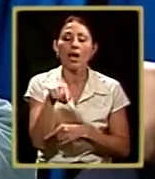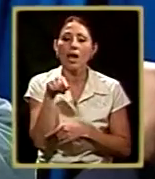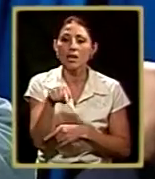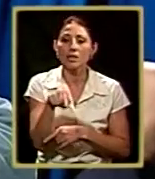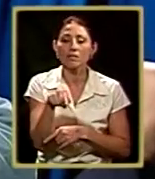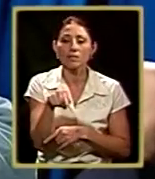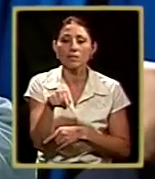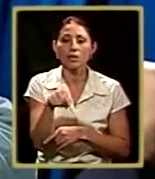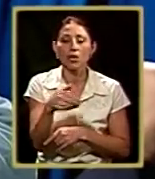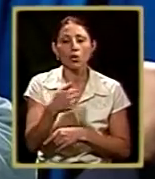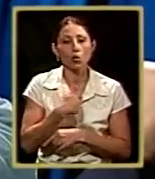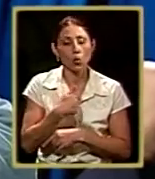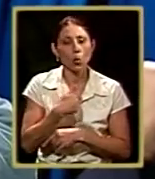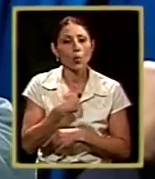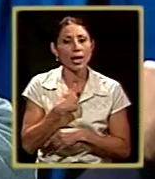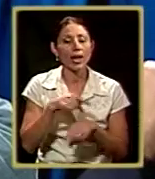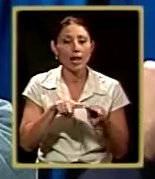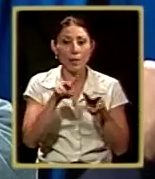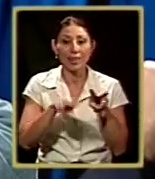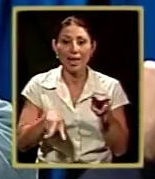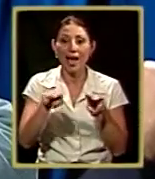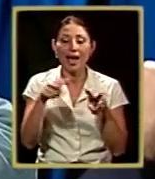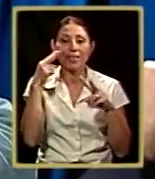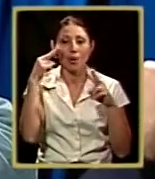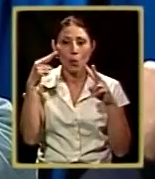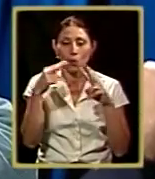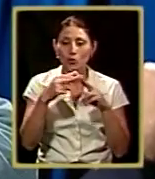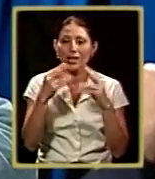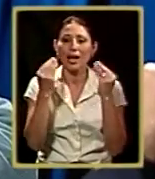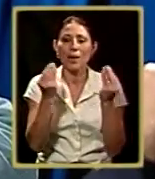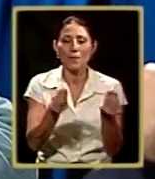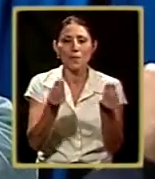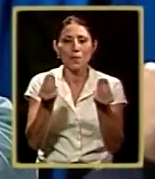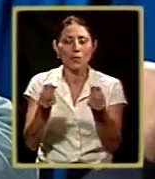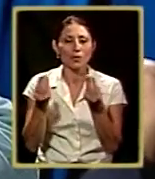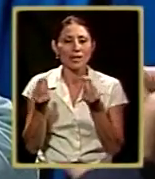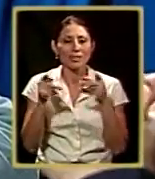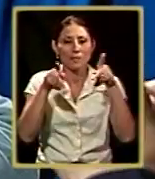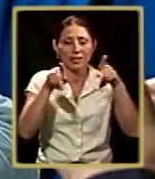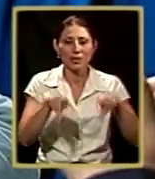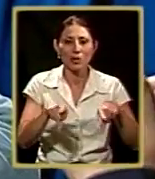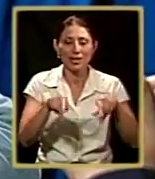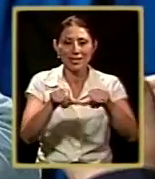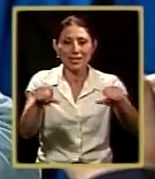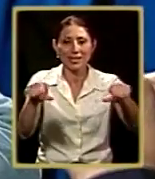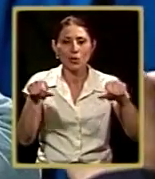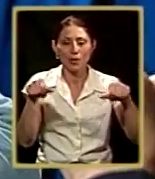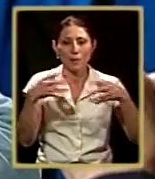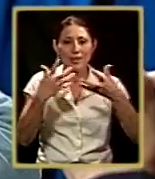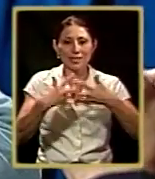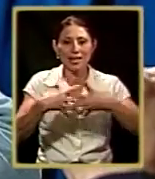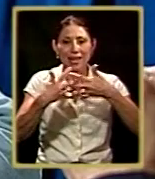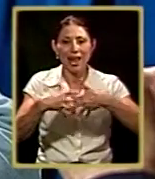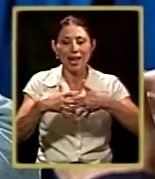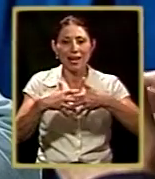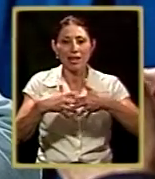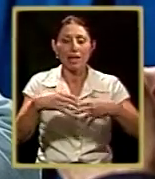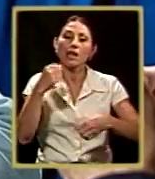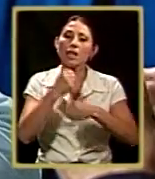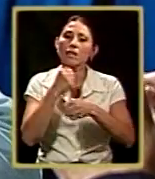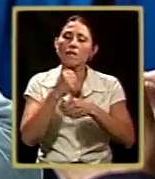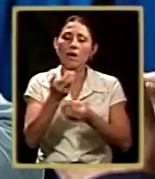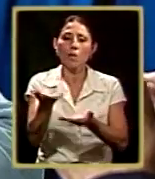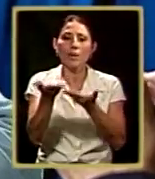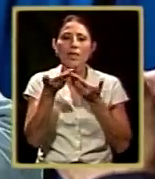la ventaja de conocer a muchas personas del sector empresarial y el trabajo me daba